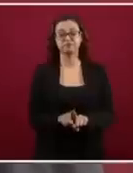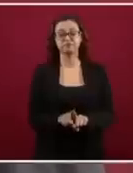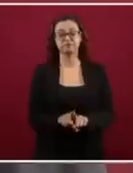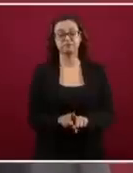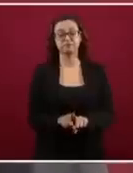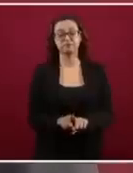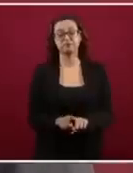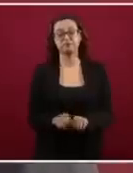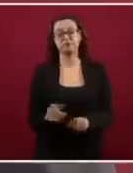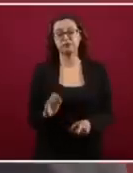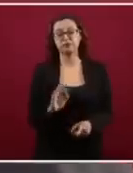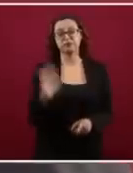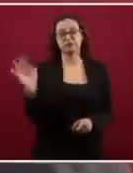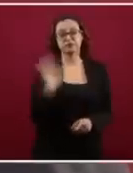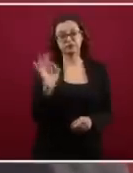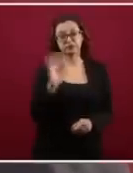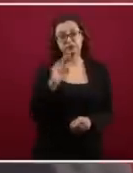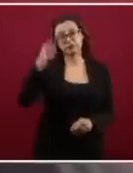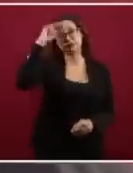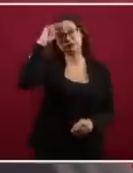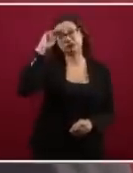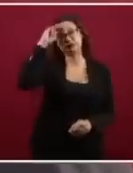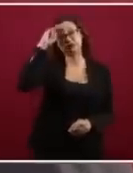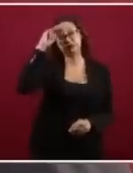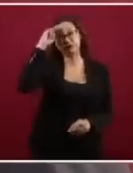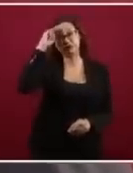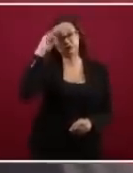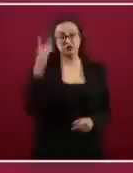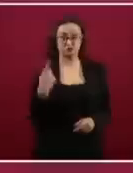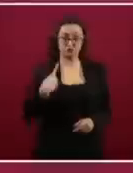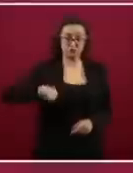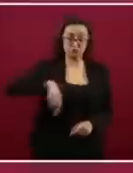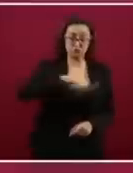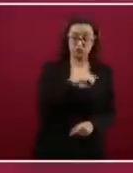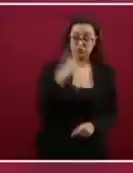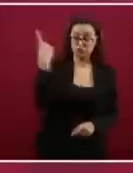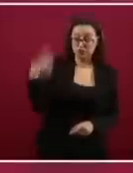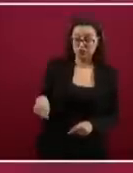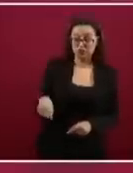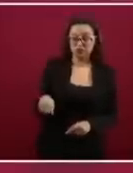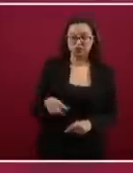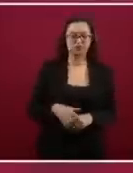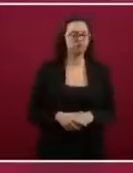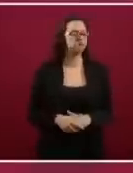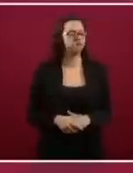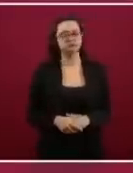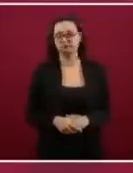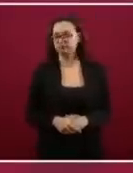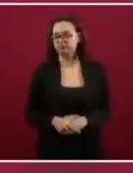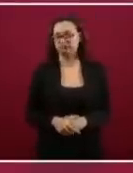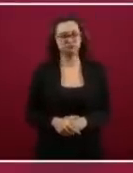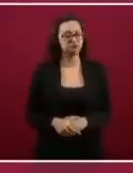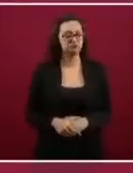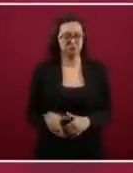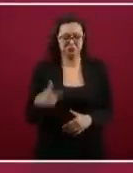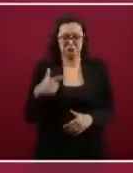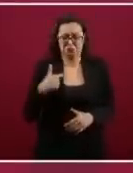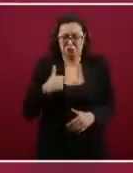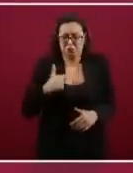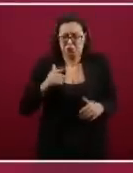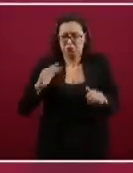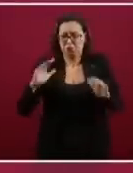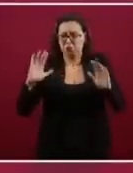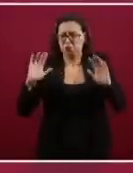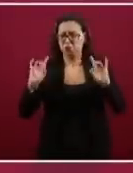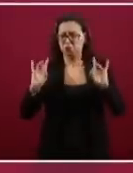se puede estar pensando que somos nosotros. Yo ni sabía